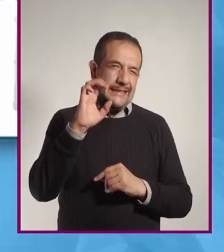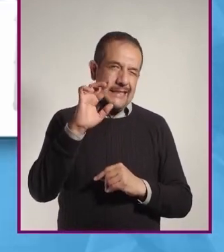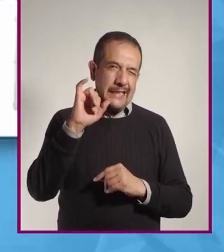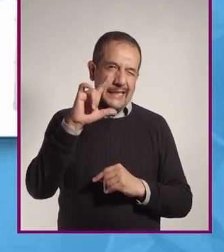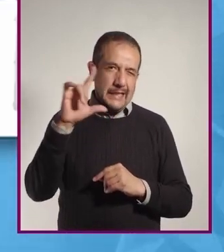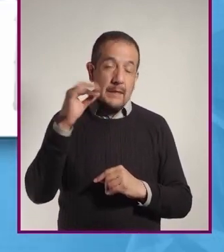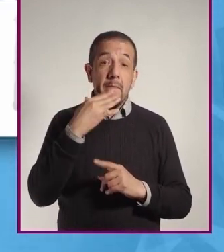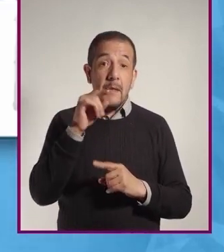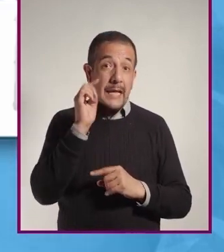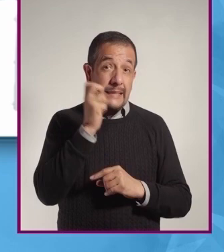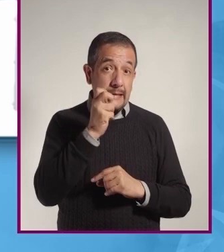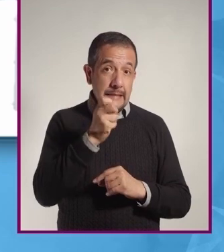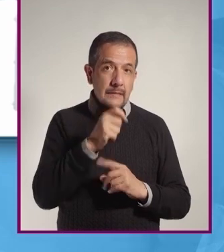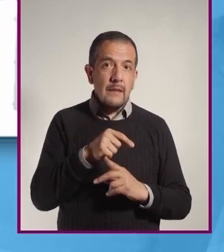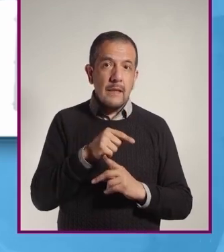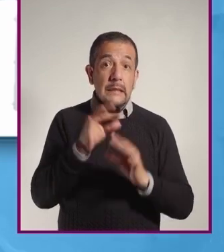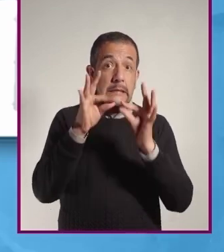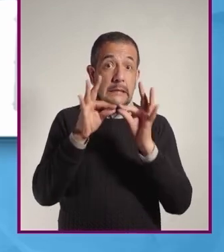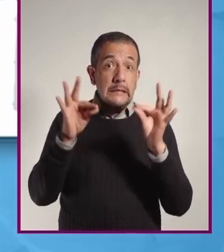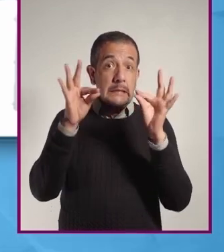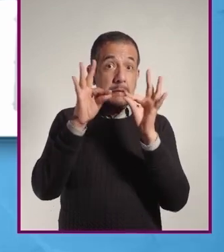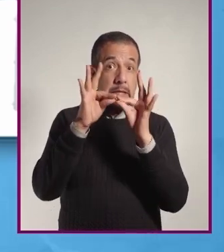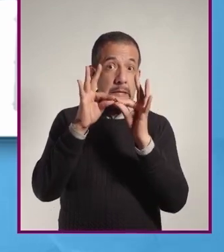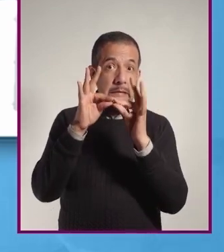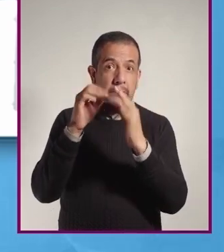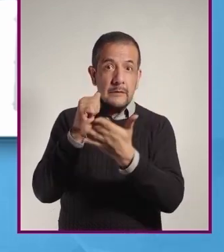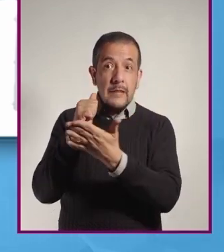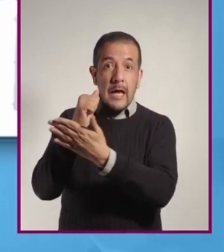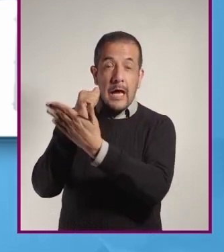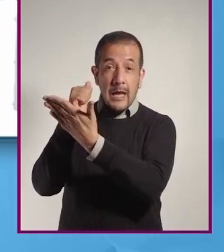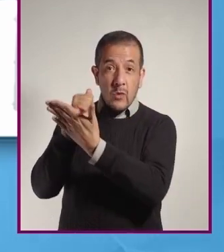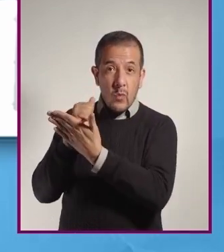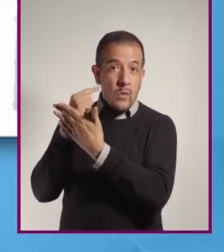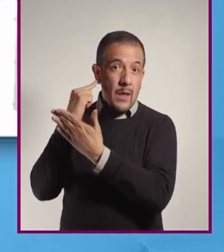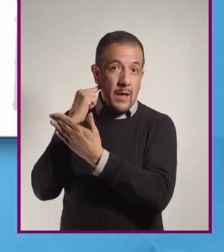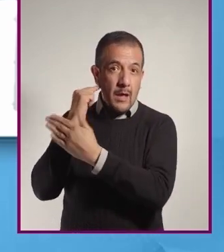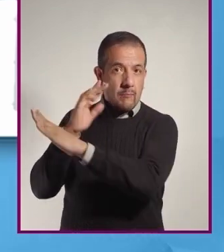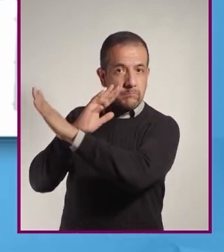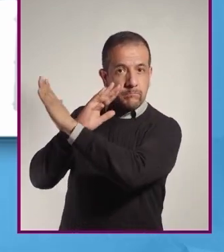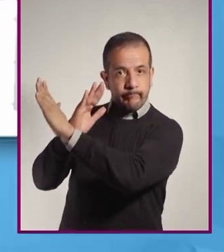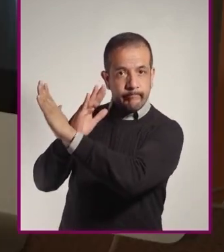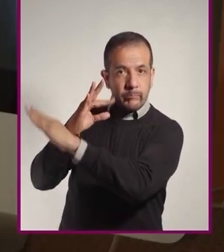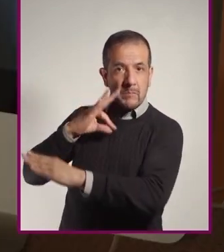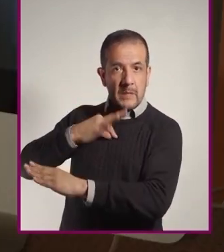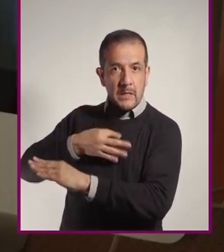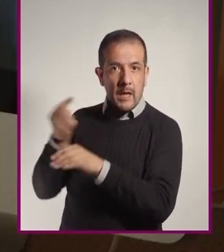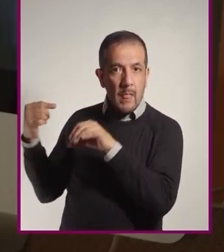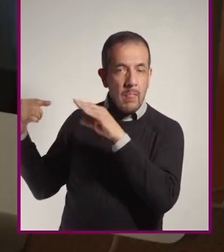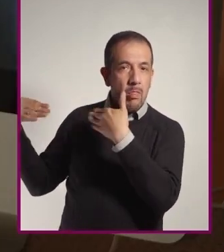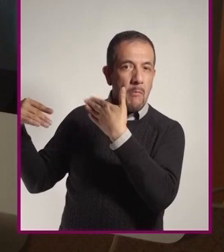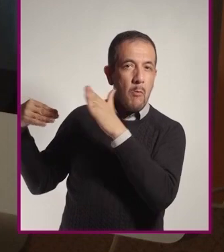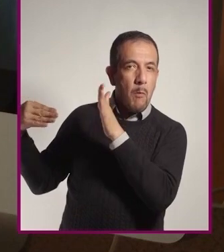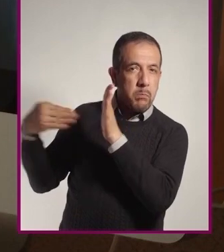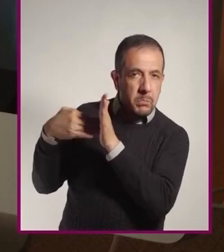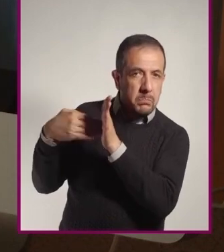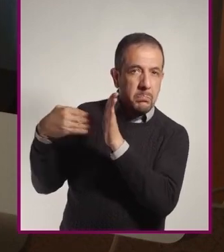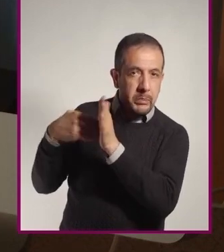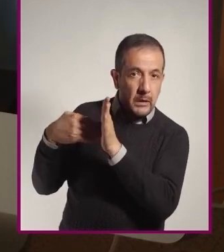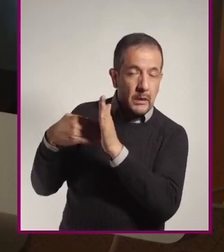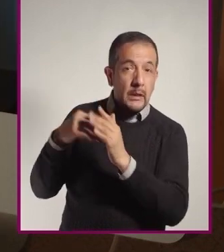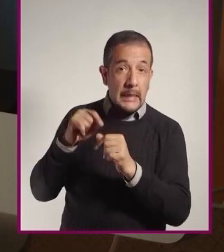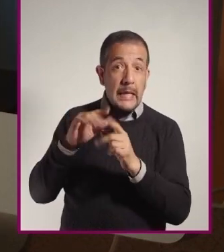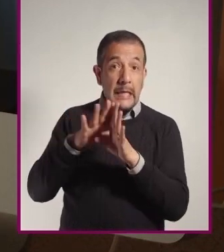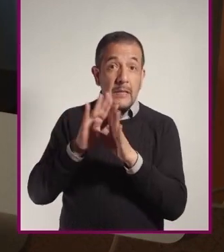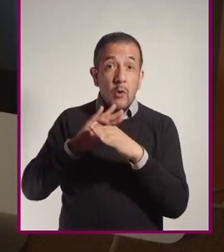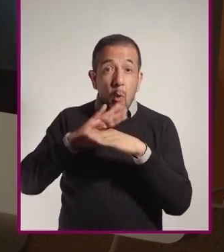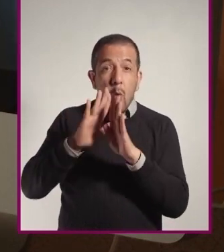cerilla, es una importante defensa contra las infecciones del conducto del oído. Básicamente lo que va a hacer es hacer una